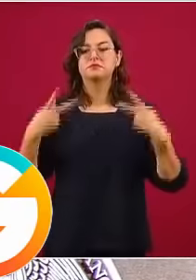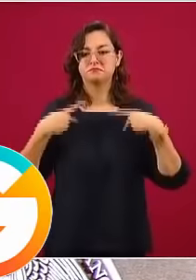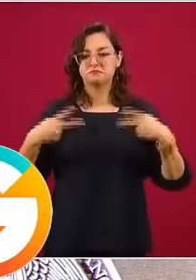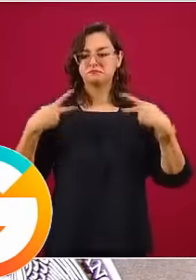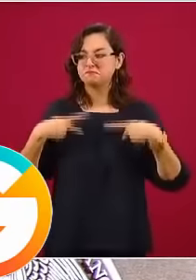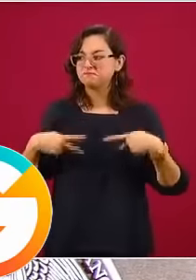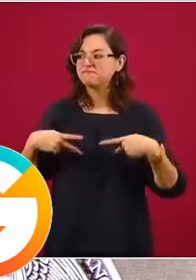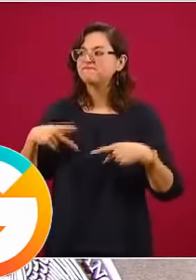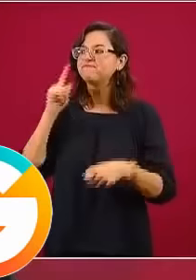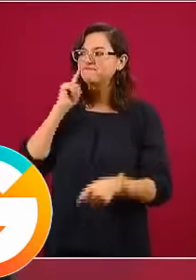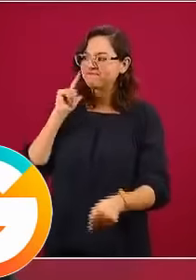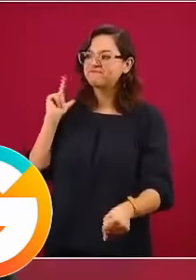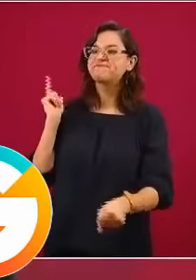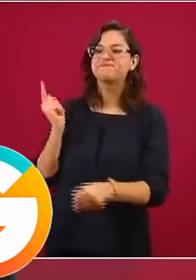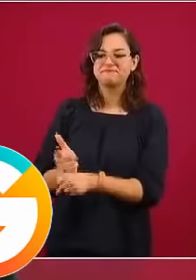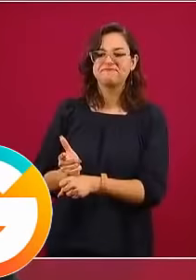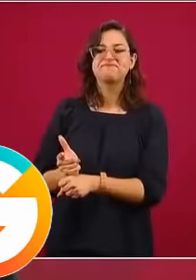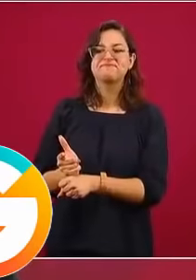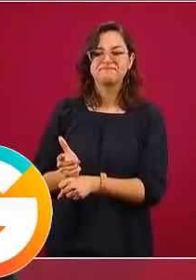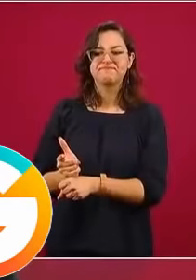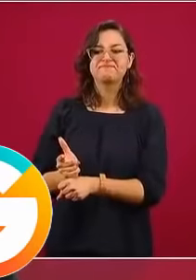sepa.